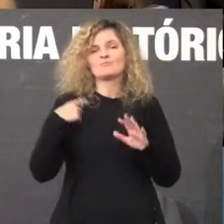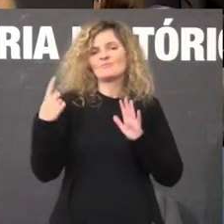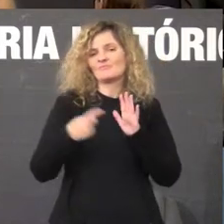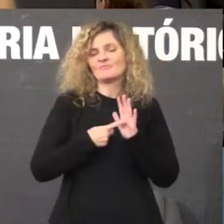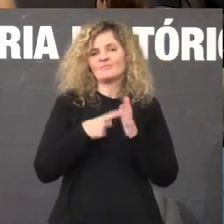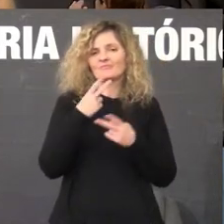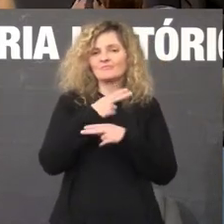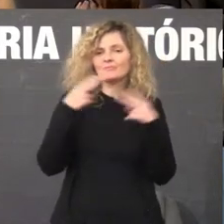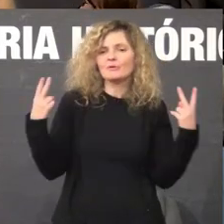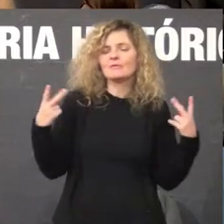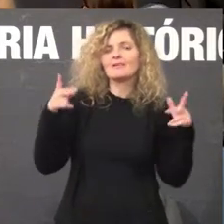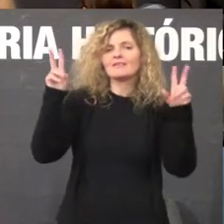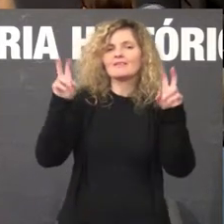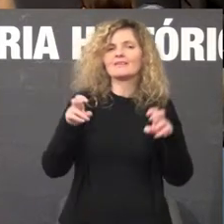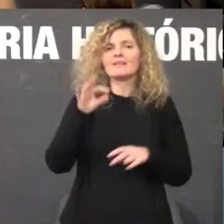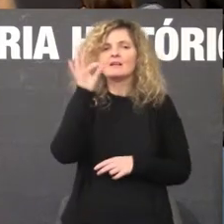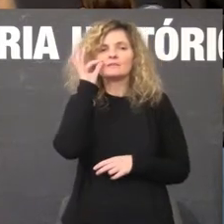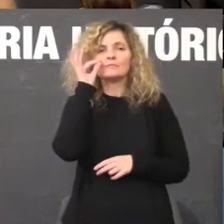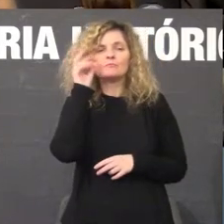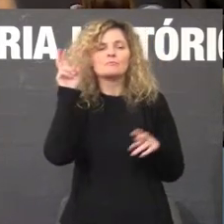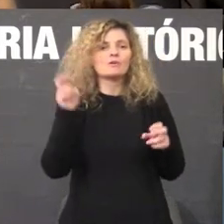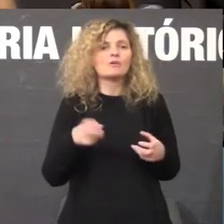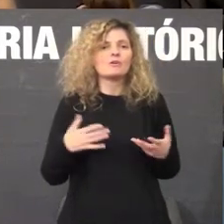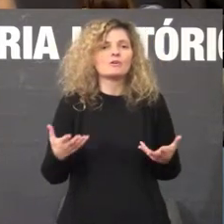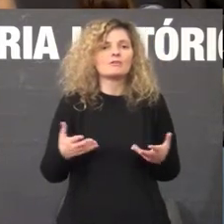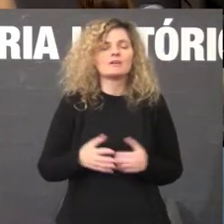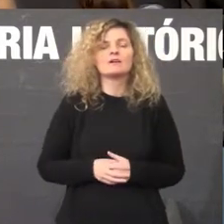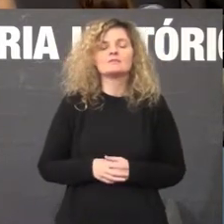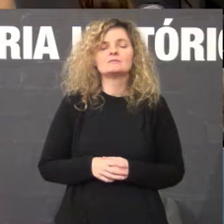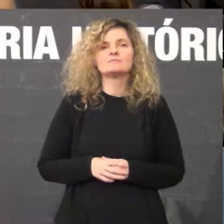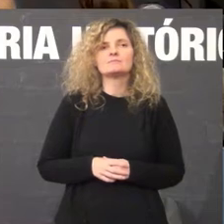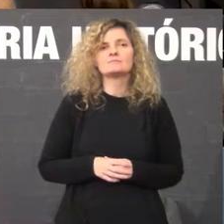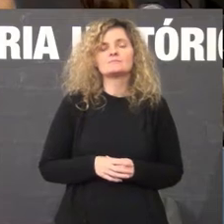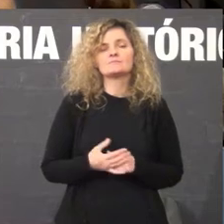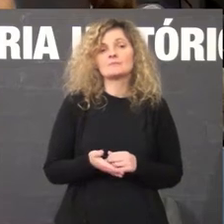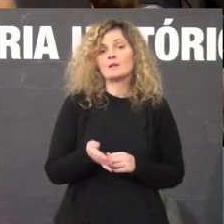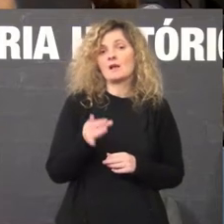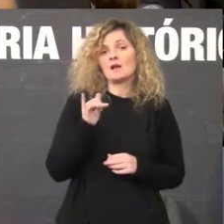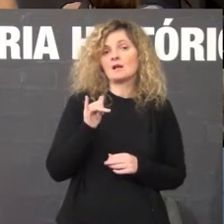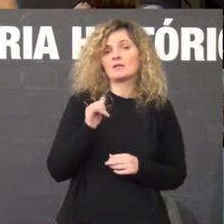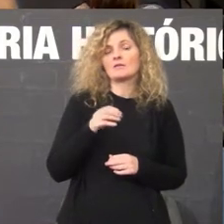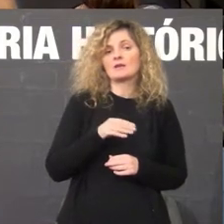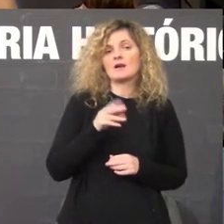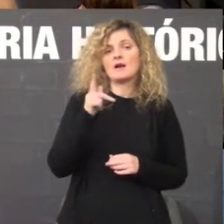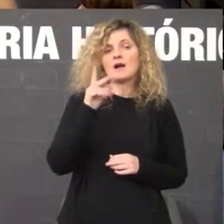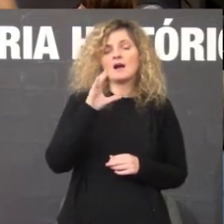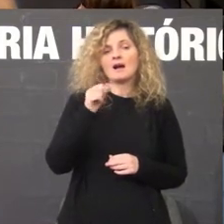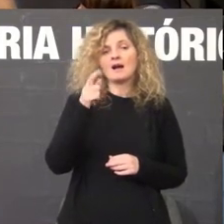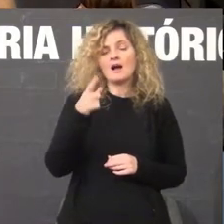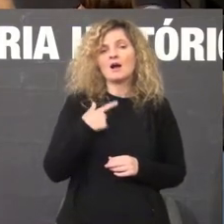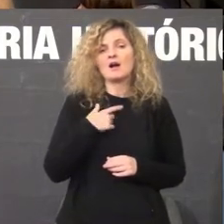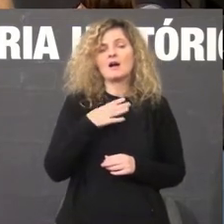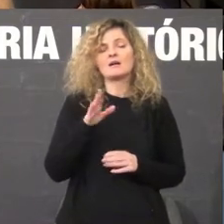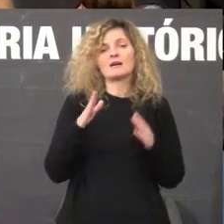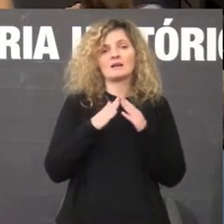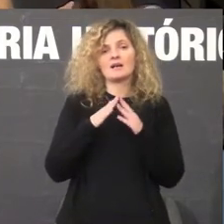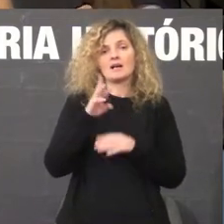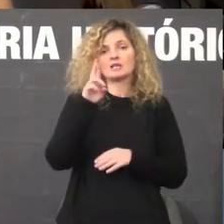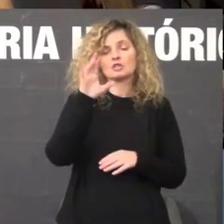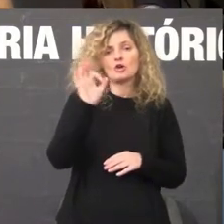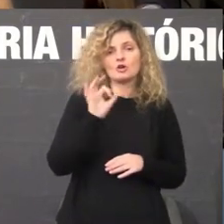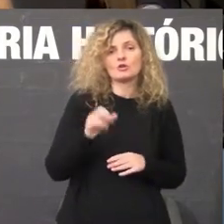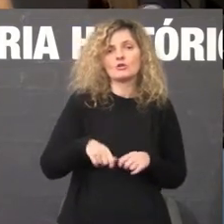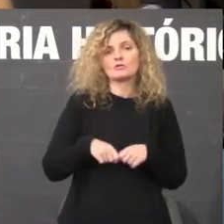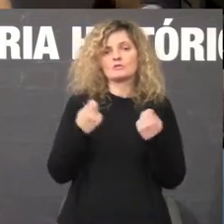moitísimas publicacións sobre espionaxe. Bueno, temos Ca, Licencia Matar, La Casa 2, Destrucción